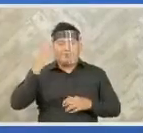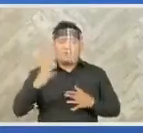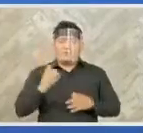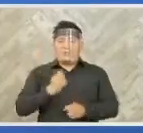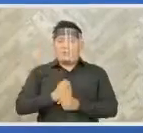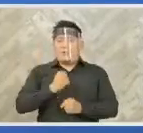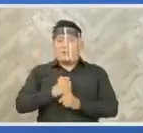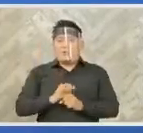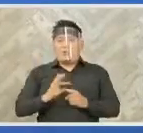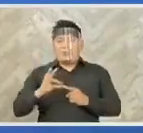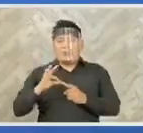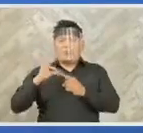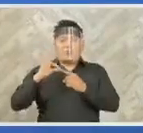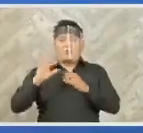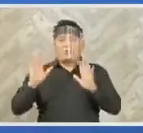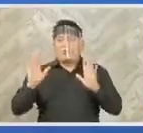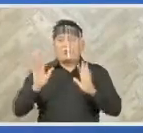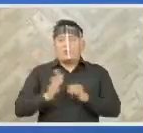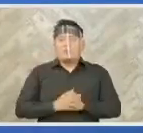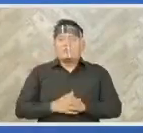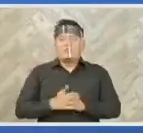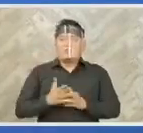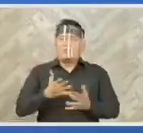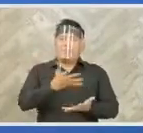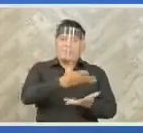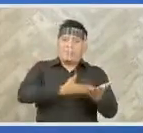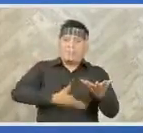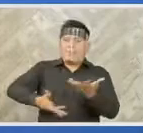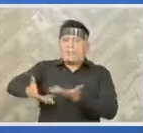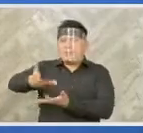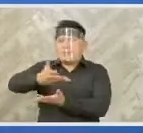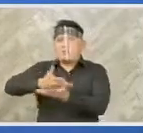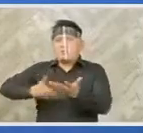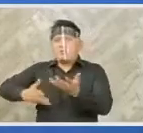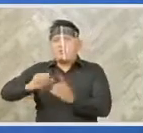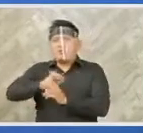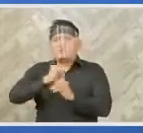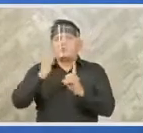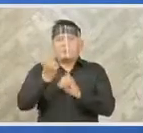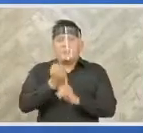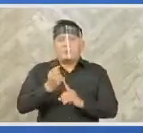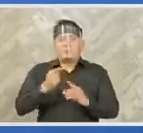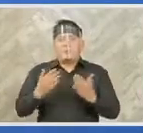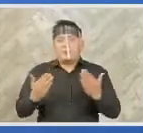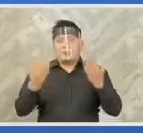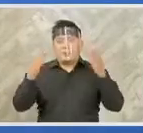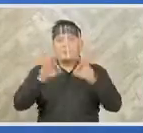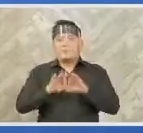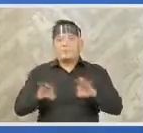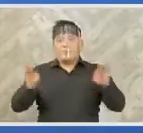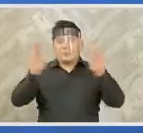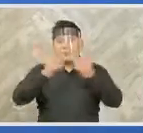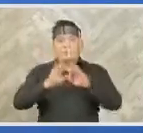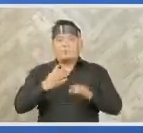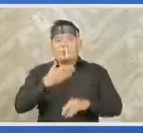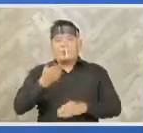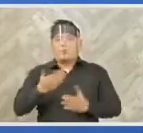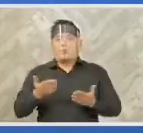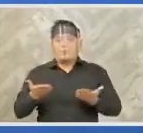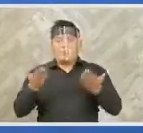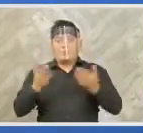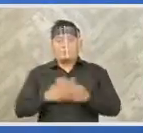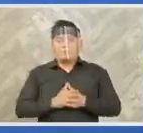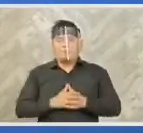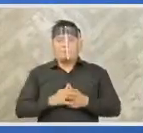trabajo exclusivo de la seguridad, sino que la convivencia social tiene un papel importantísimo para poder mejorar todos los